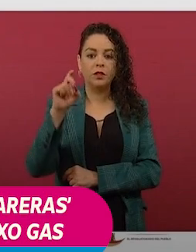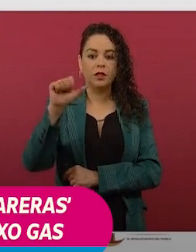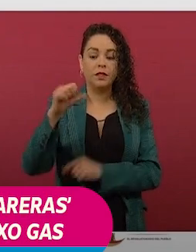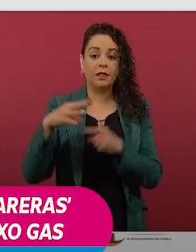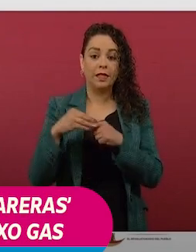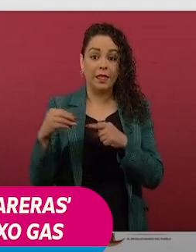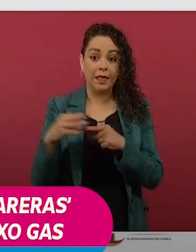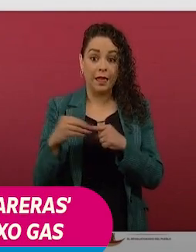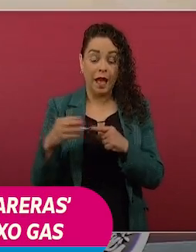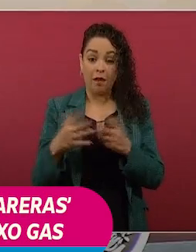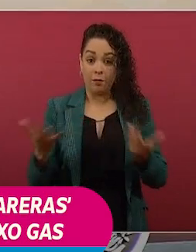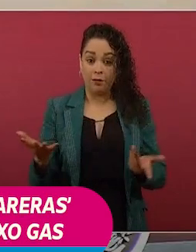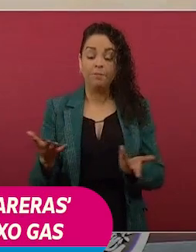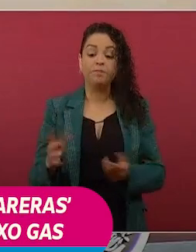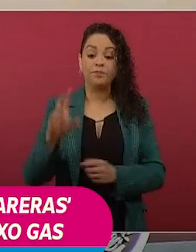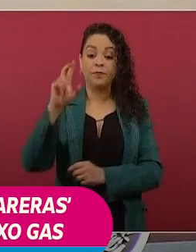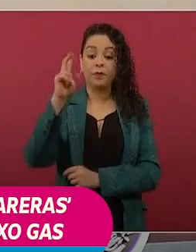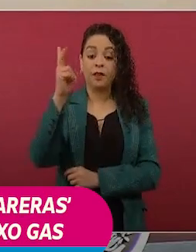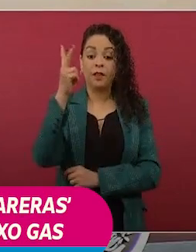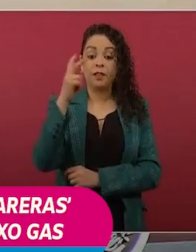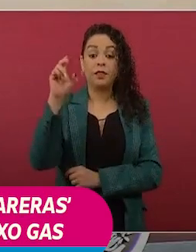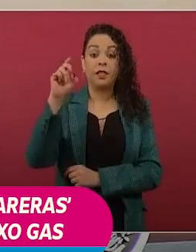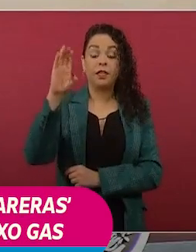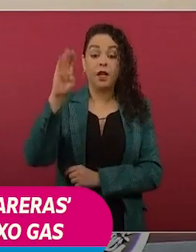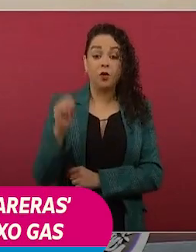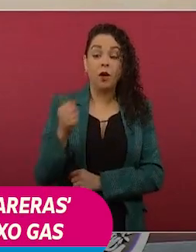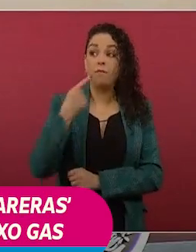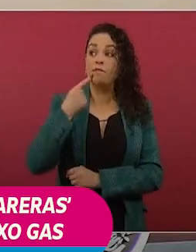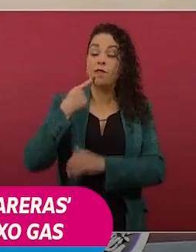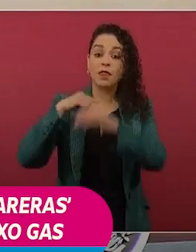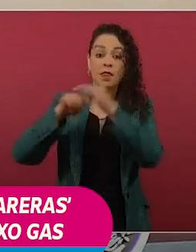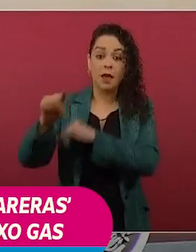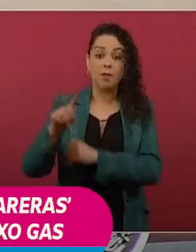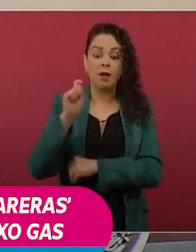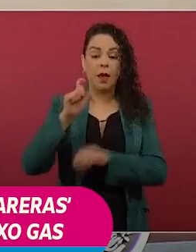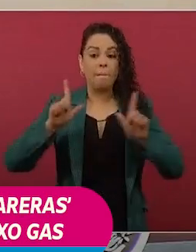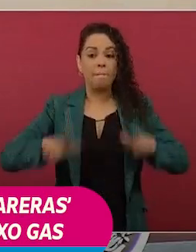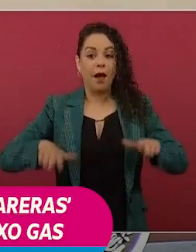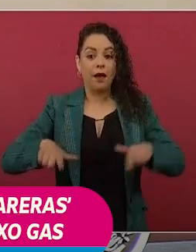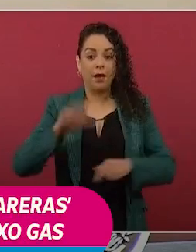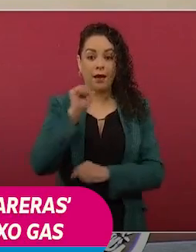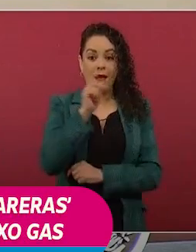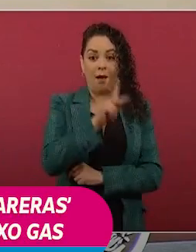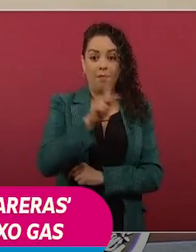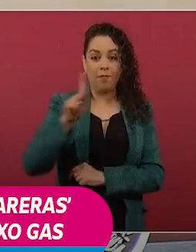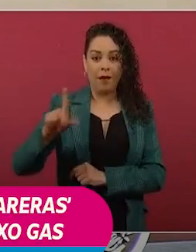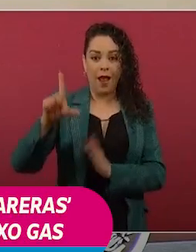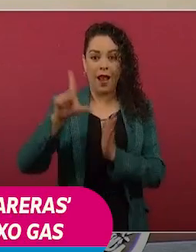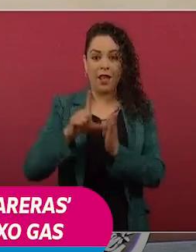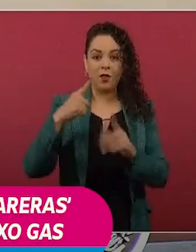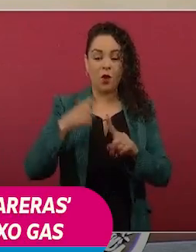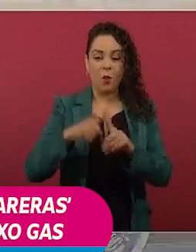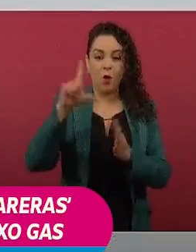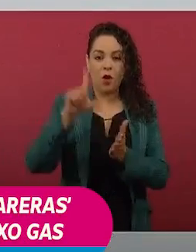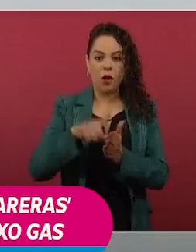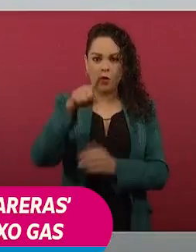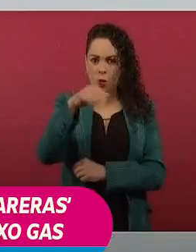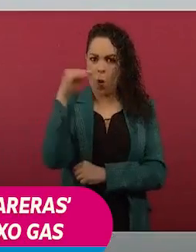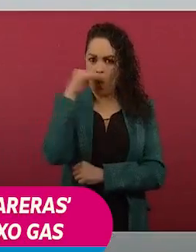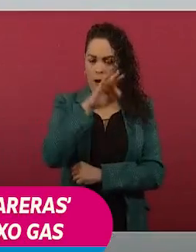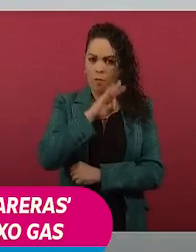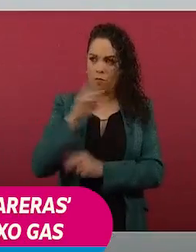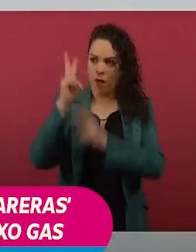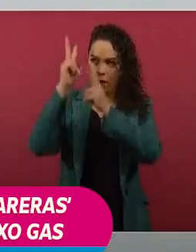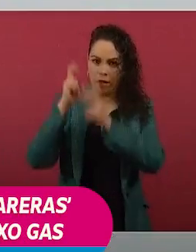Recibimos 329 denuncias o quejas a través de la app de Litro por Litro, que recuerden, pueden descargar de manera gratuita en Android